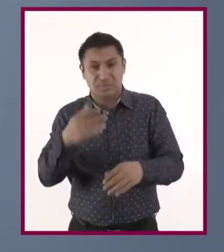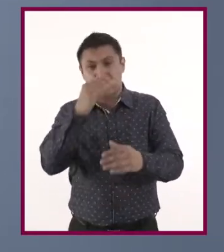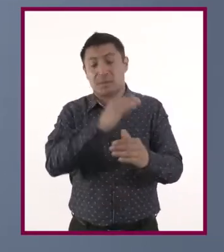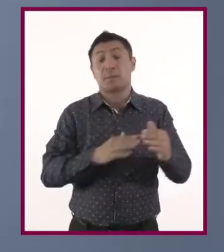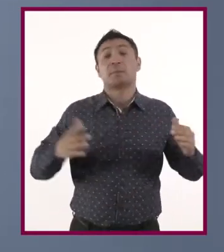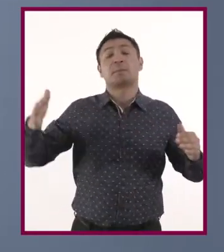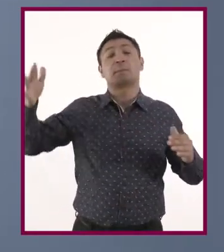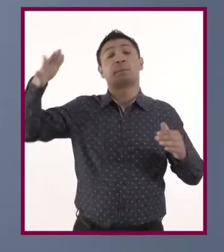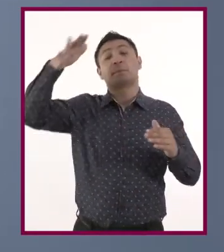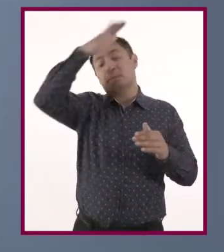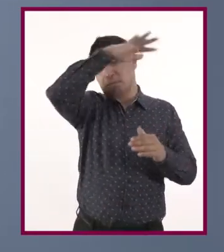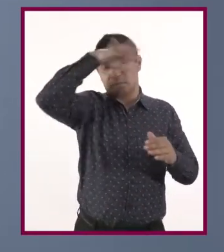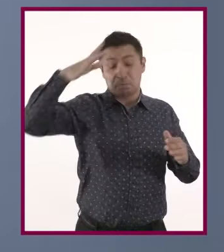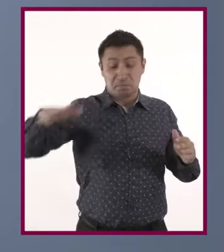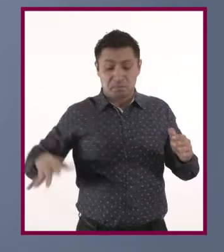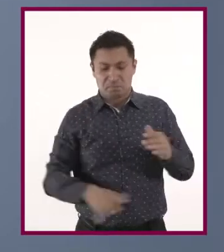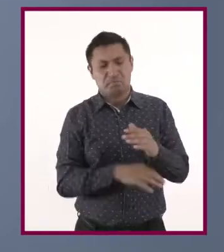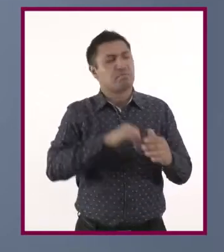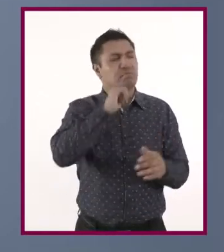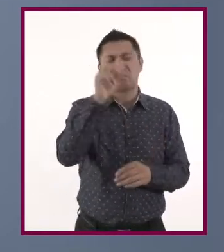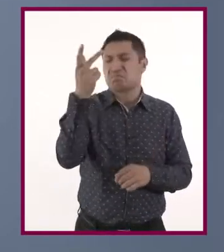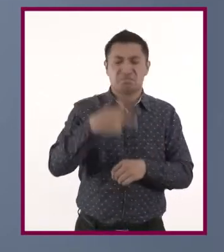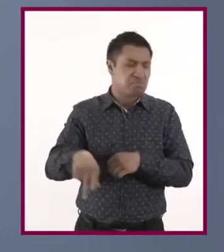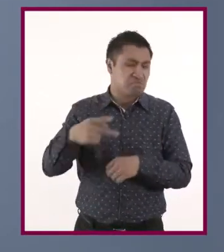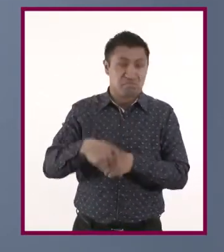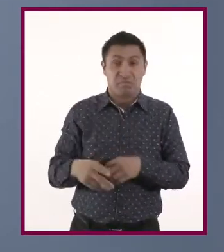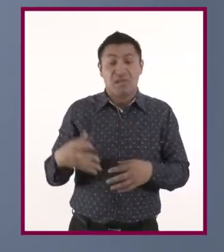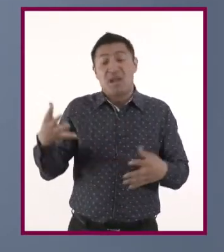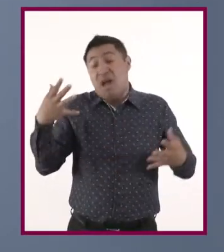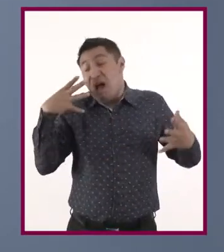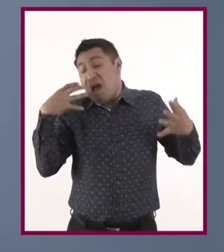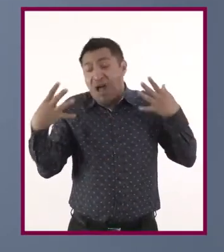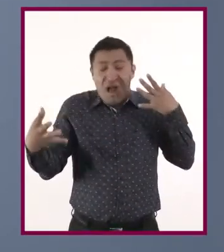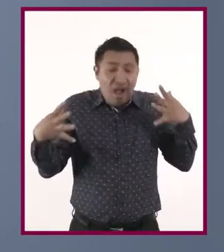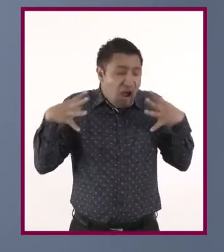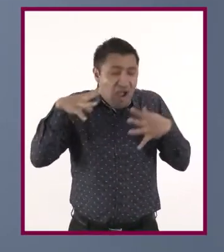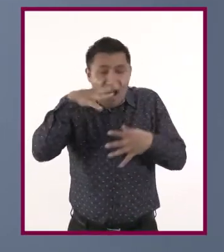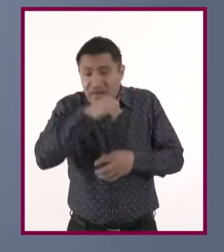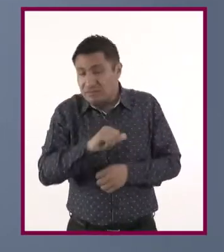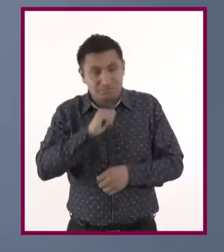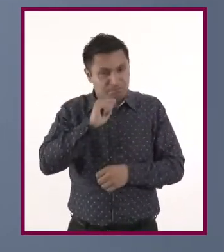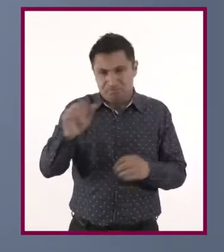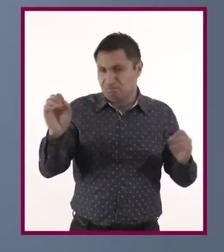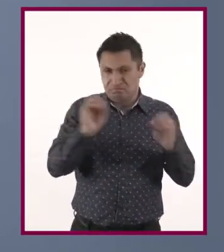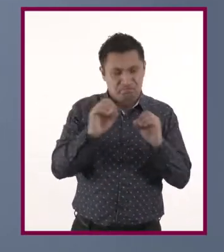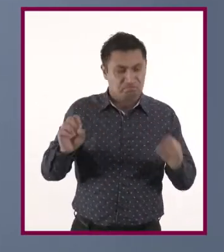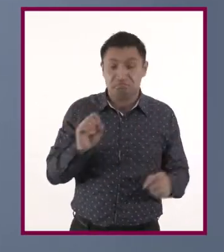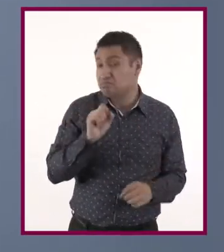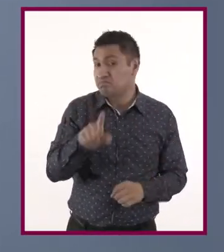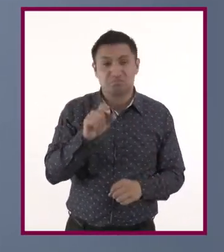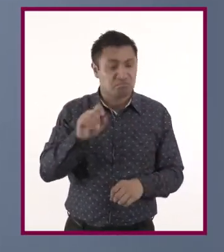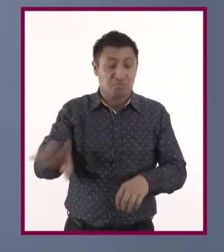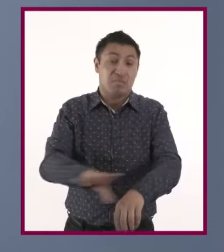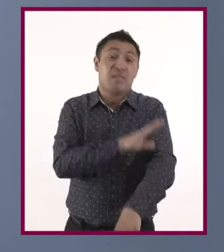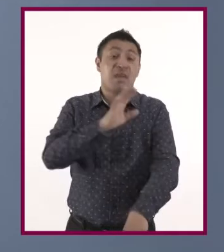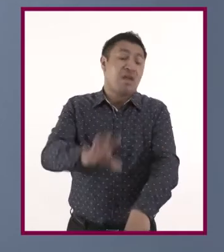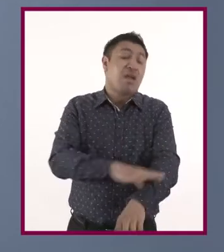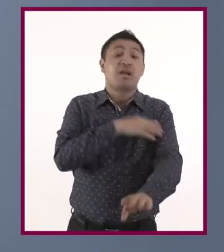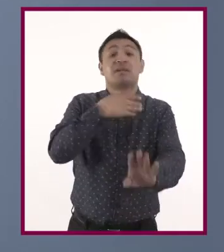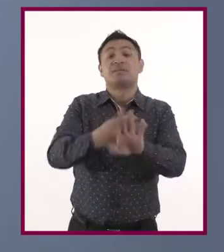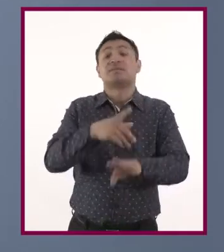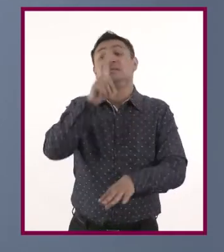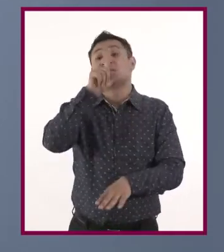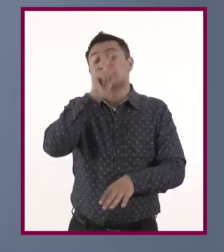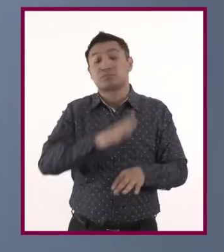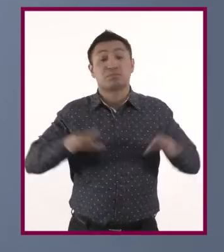arriba y por debajo y no hay riesgo de quemarse, tampoco emiten algún tipo de electricidad que les pueda afectar. He